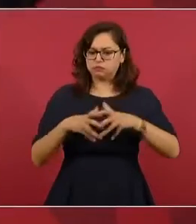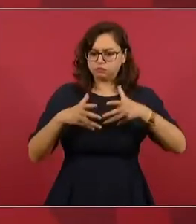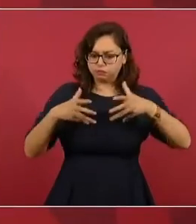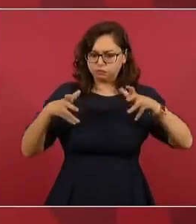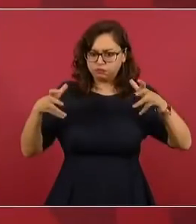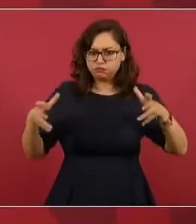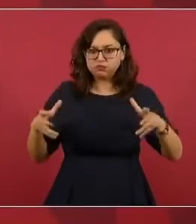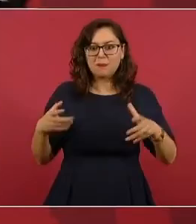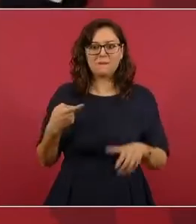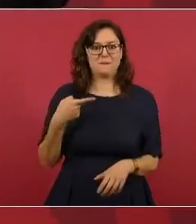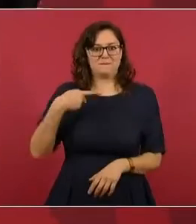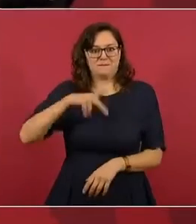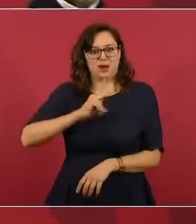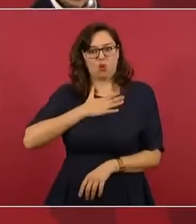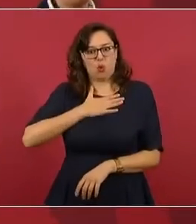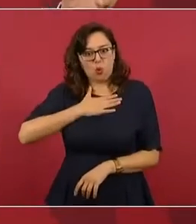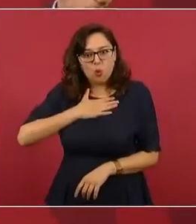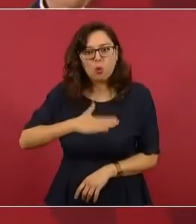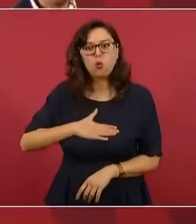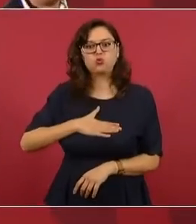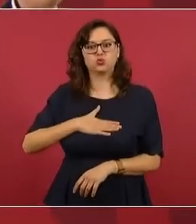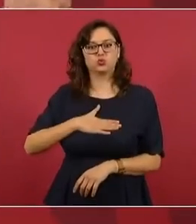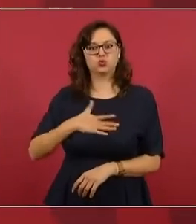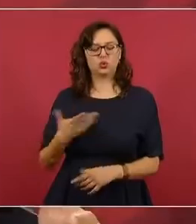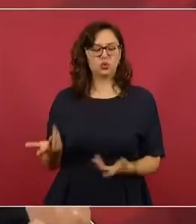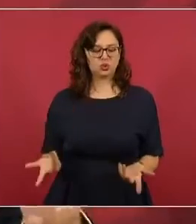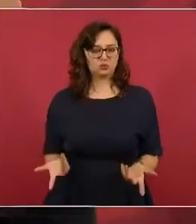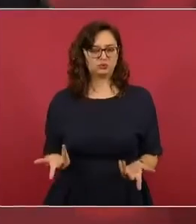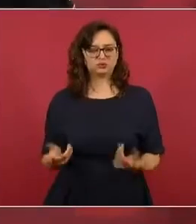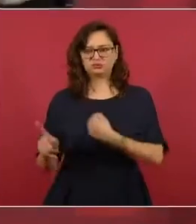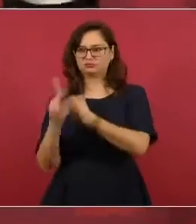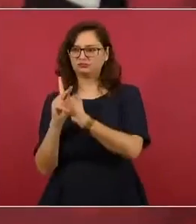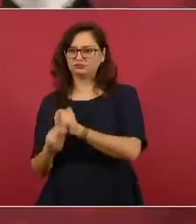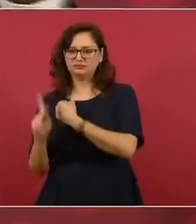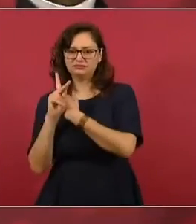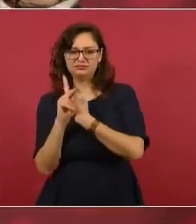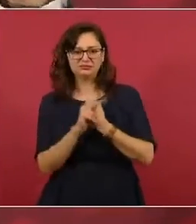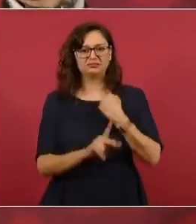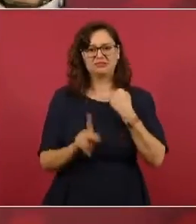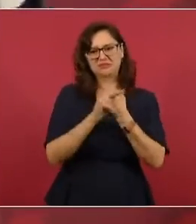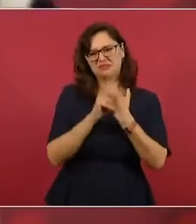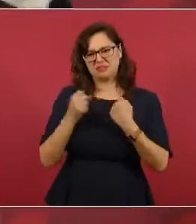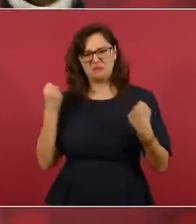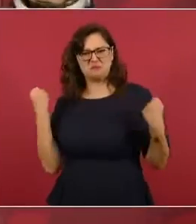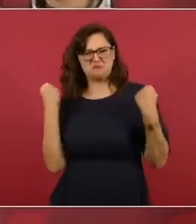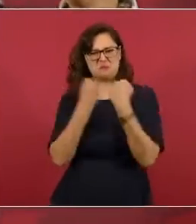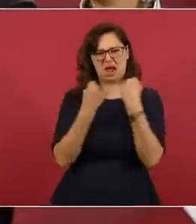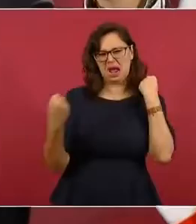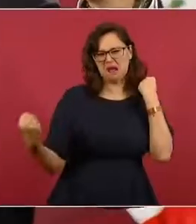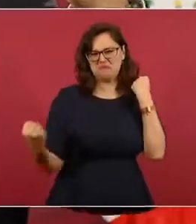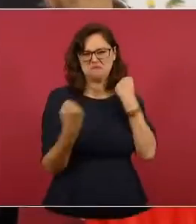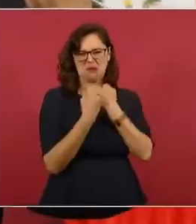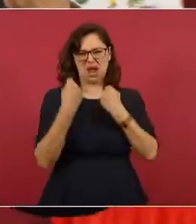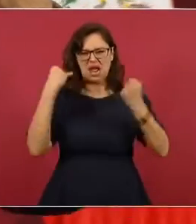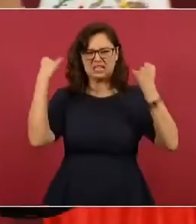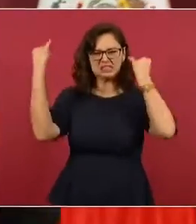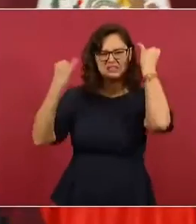no los pleitos, no las confrontaciones, no las cargas ideológicas,